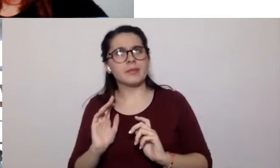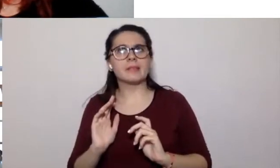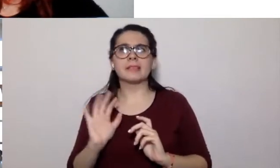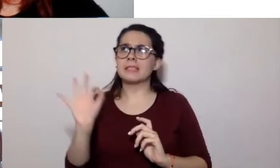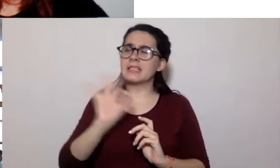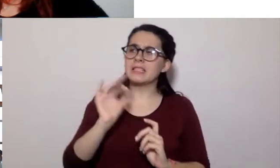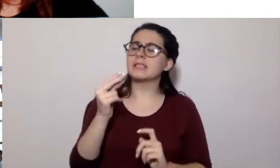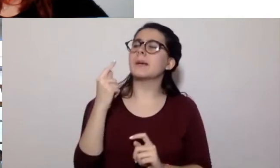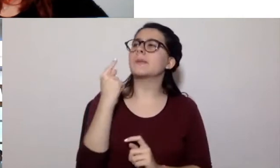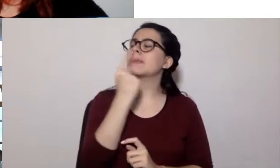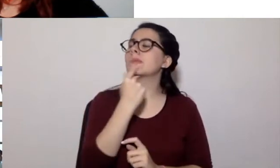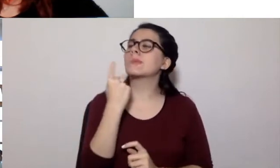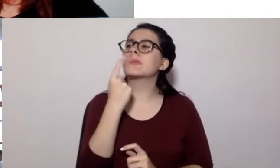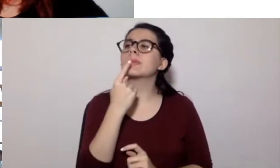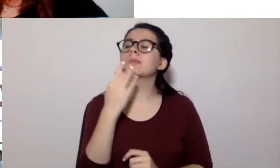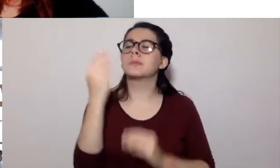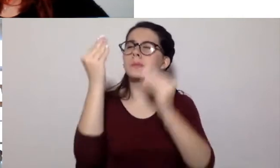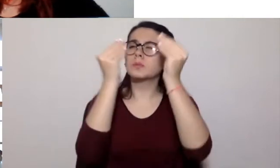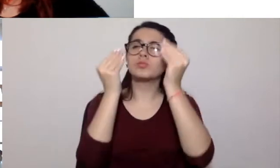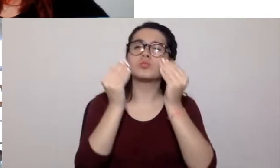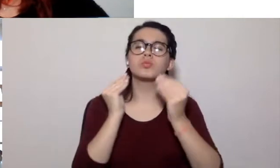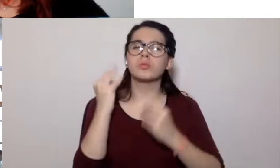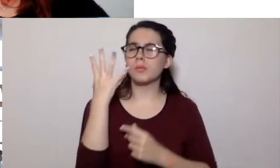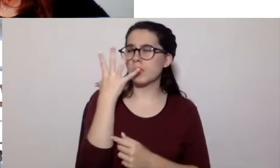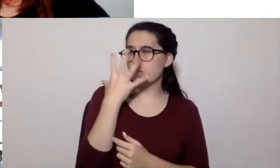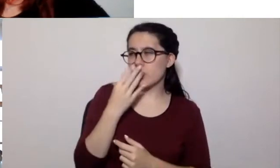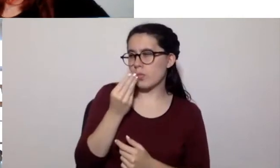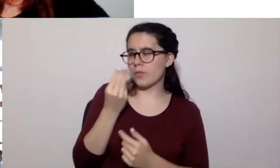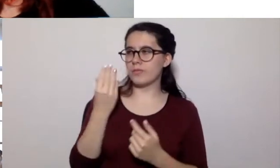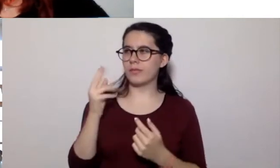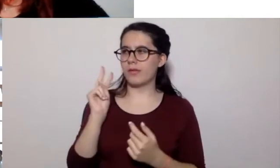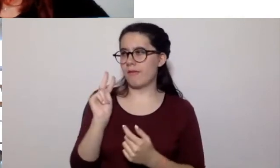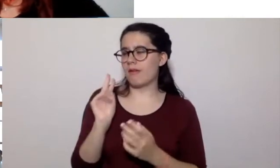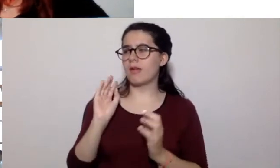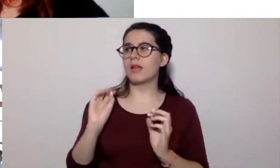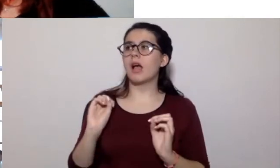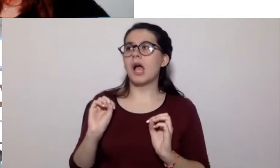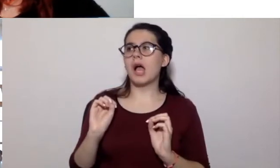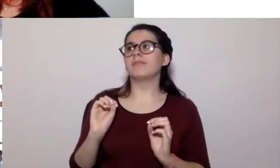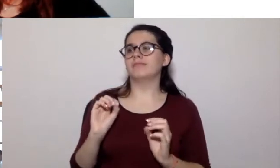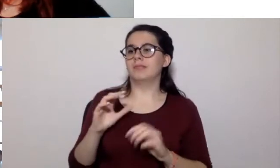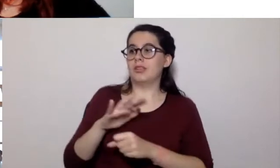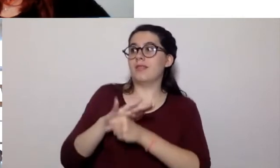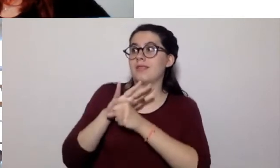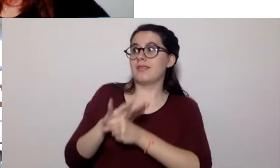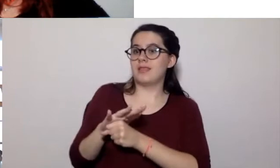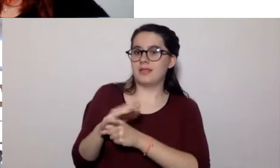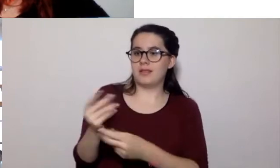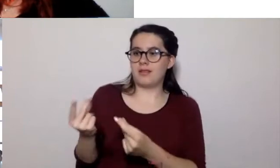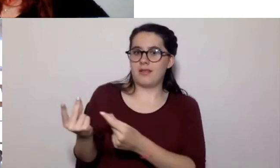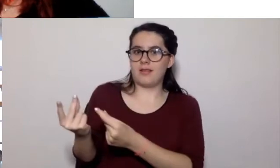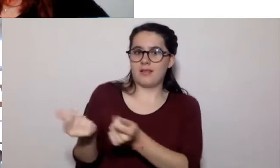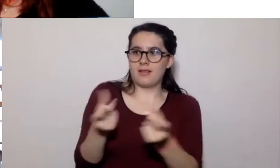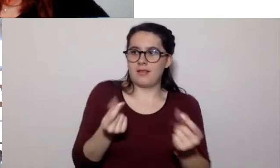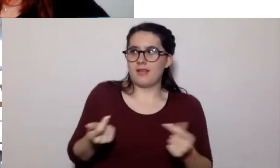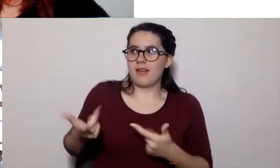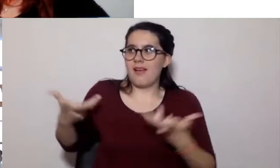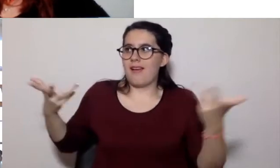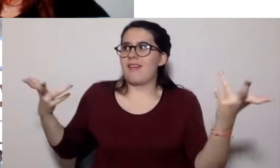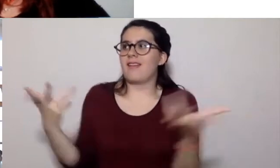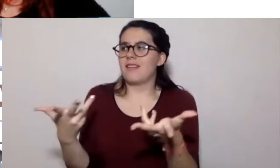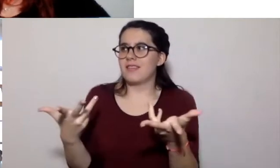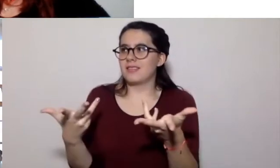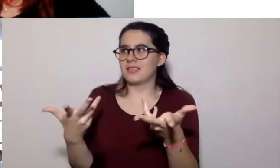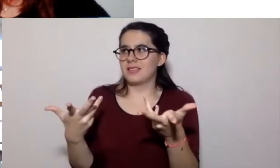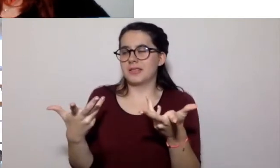tantito bilé para no verme tan fea, ese estrés me ayuda a moverme. Entonces, si yo reconozco que el estrés me ayuda,